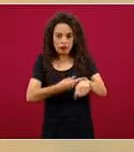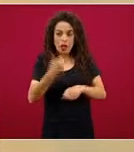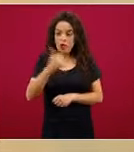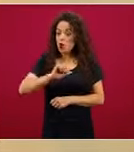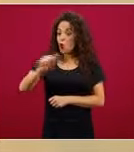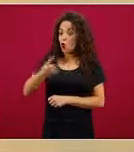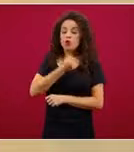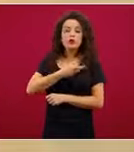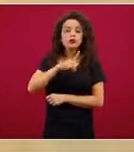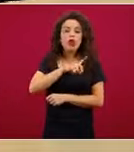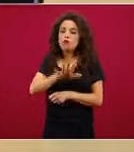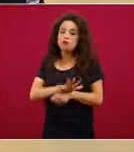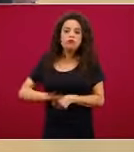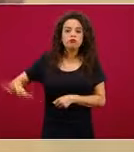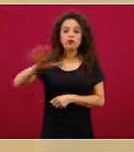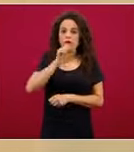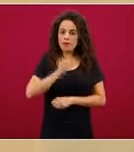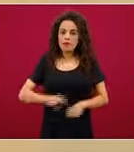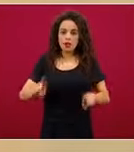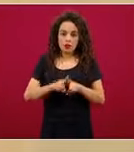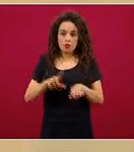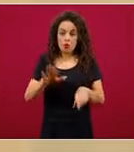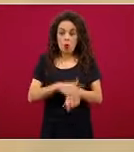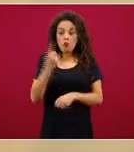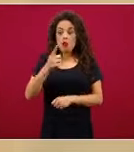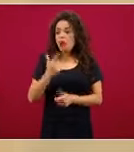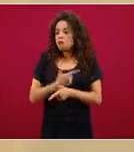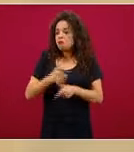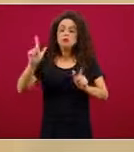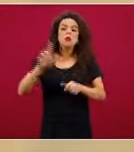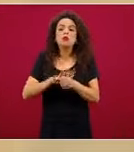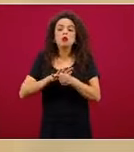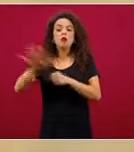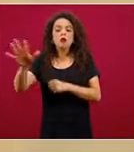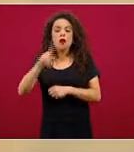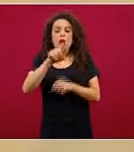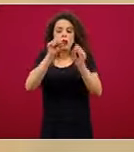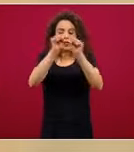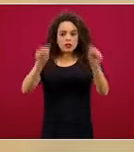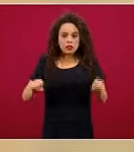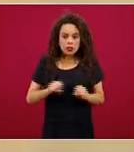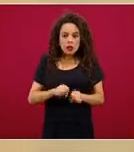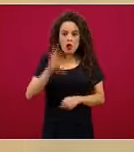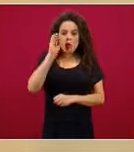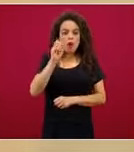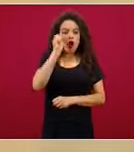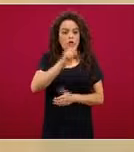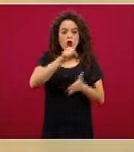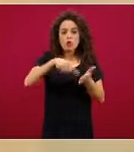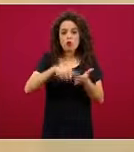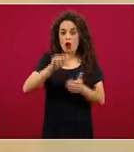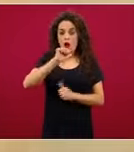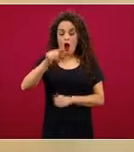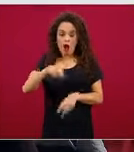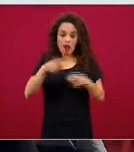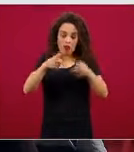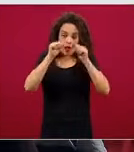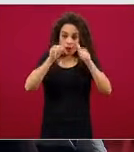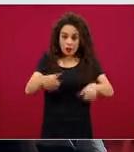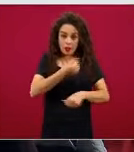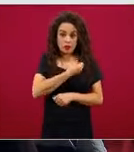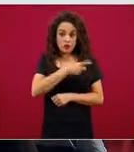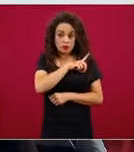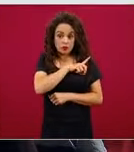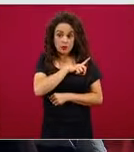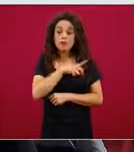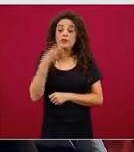salud pública, porque al mismo título que cualquier sistema o establecimiento de salud, se supone que estos